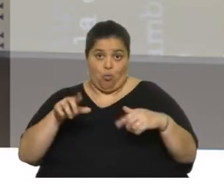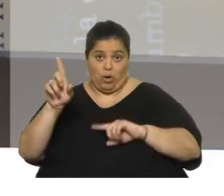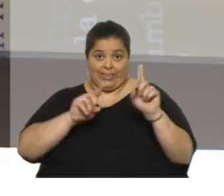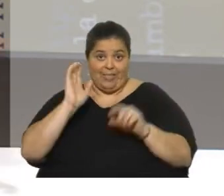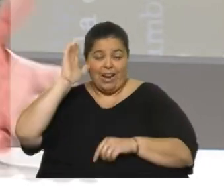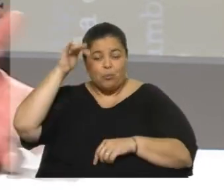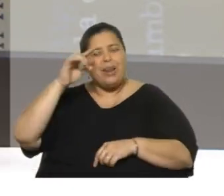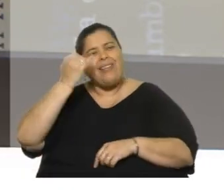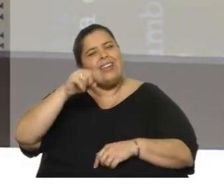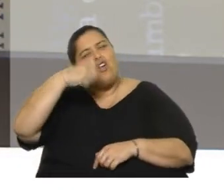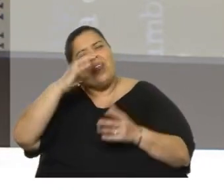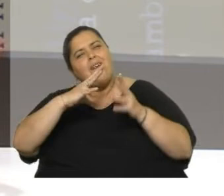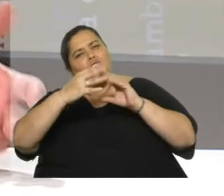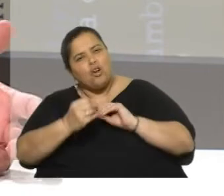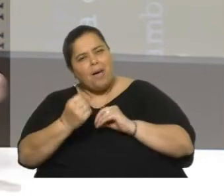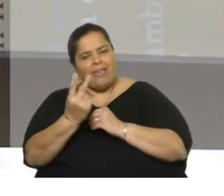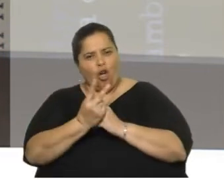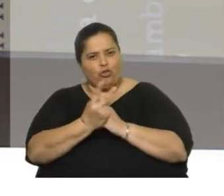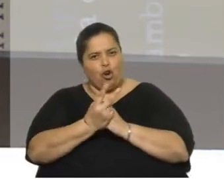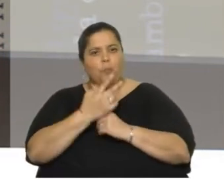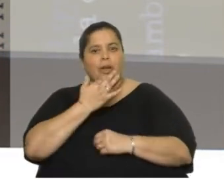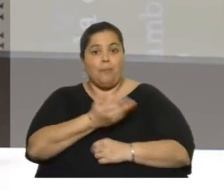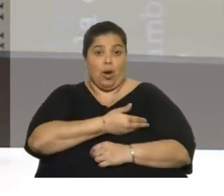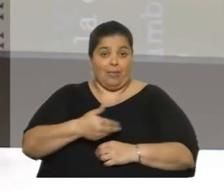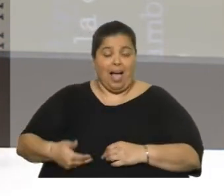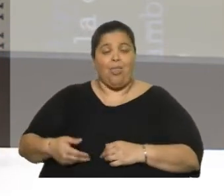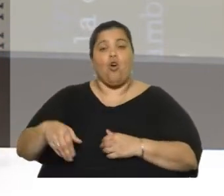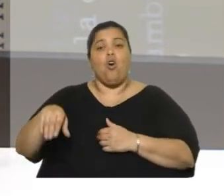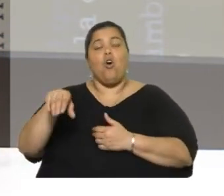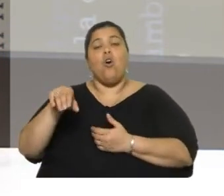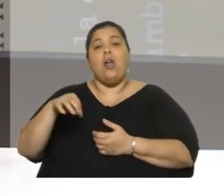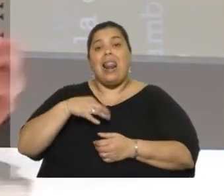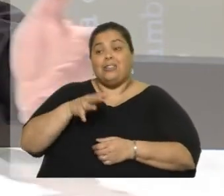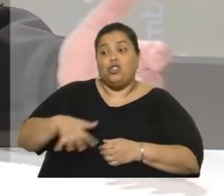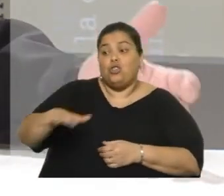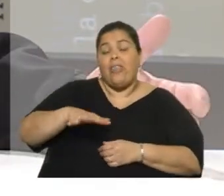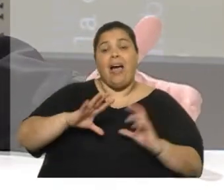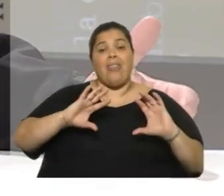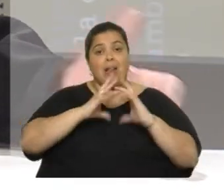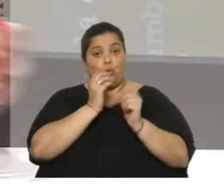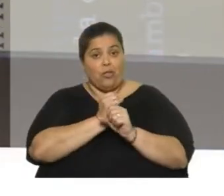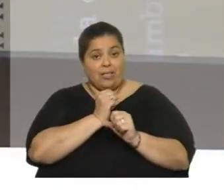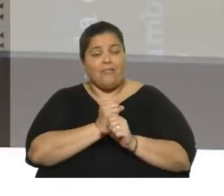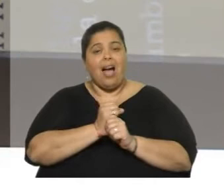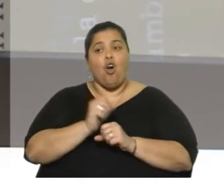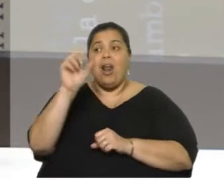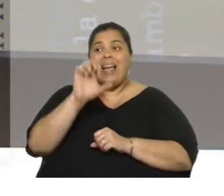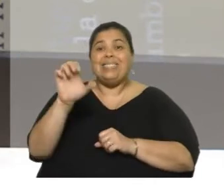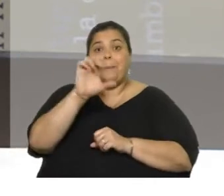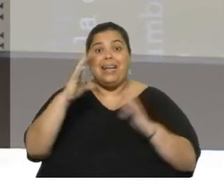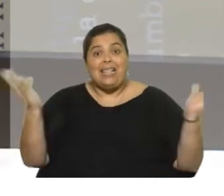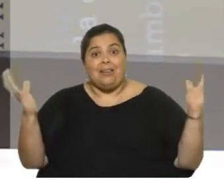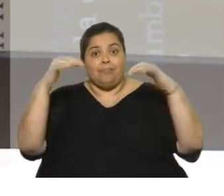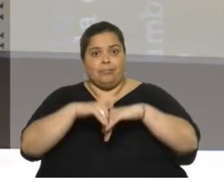que tienen otro modelo de gobernanza en el cual el Estado, la sociedad, el mundo del trabajo, las empresas, todos tienen que